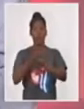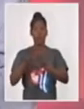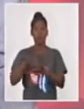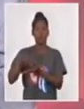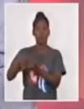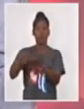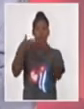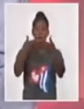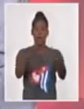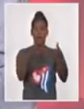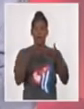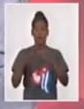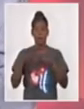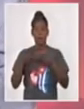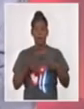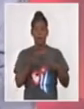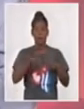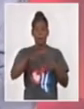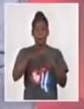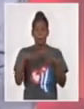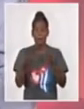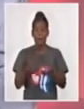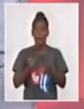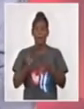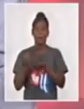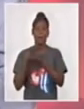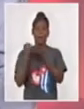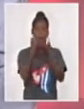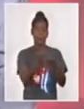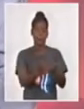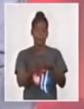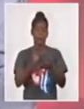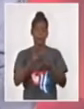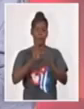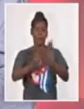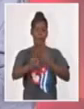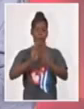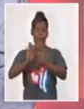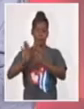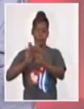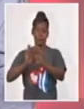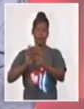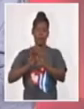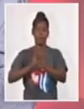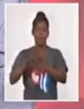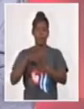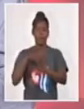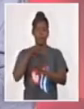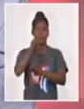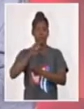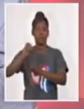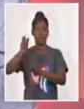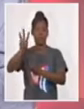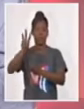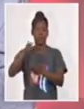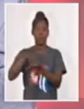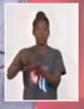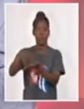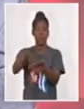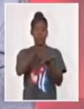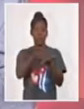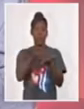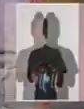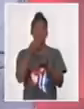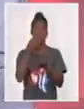o áreas ubicadas dentro de otros mercados artículos industriales. DEA 103 ya cuentan con facilidades de